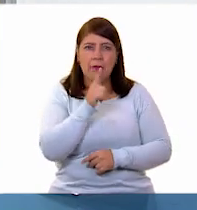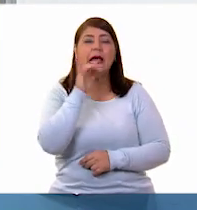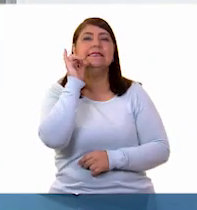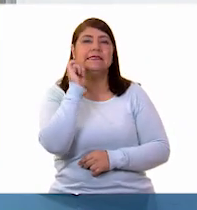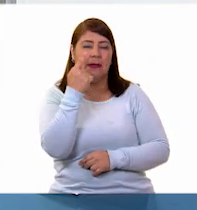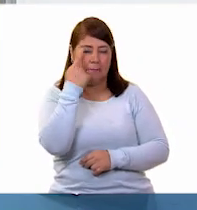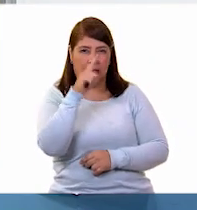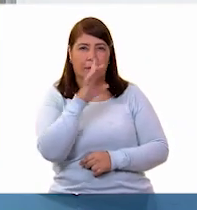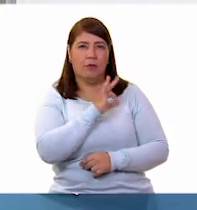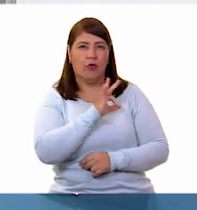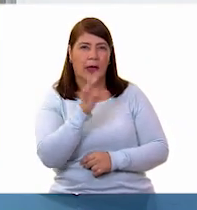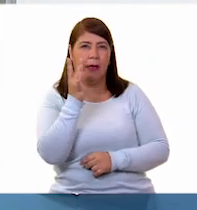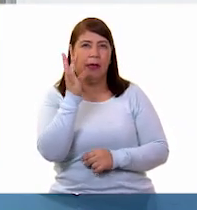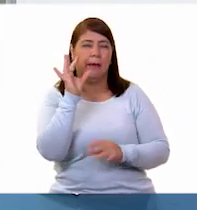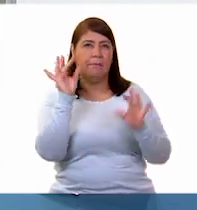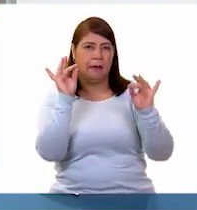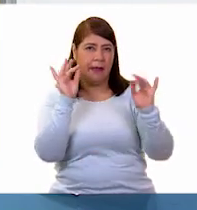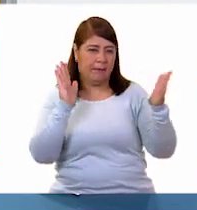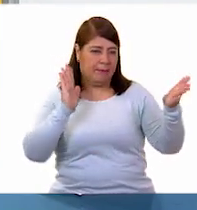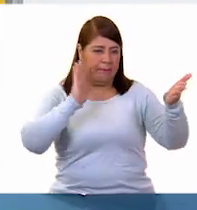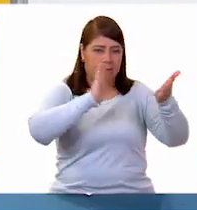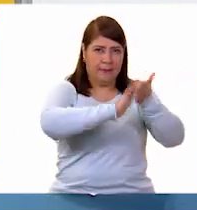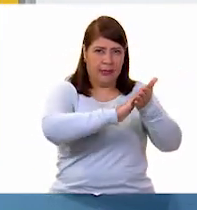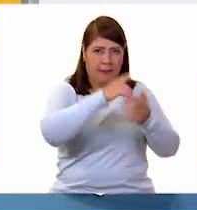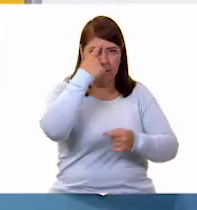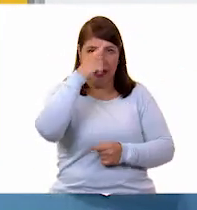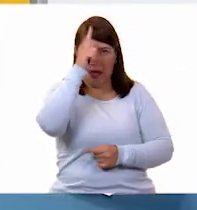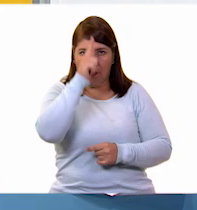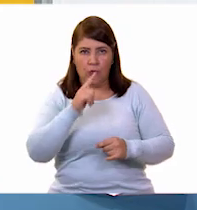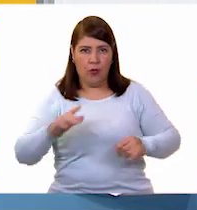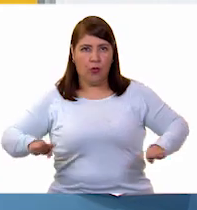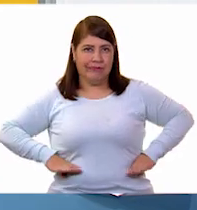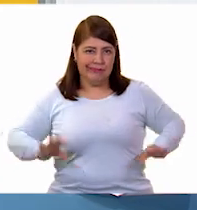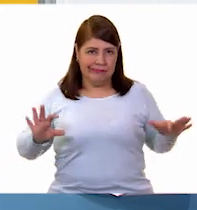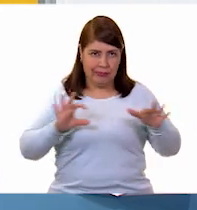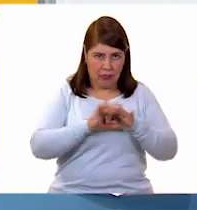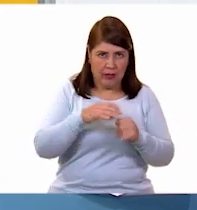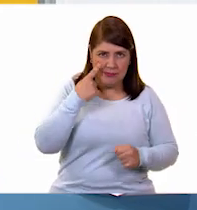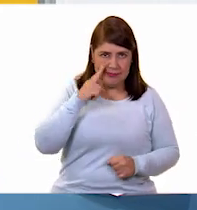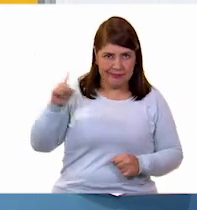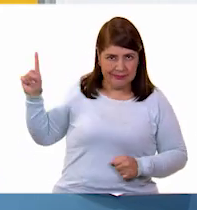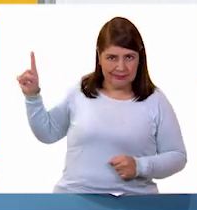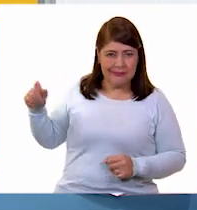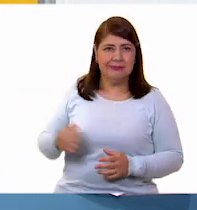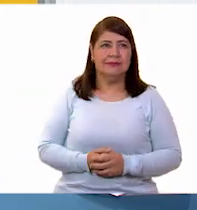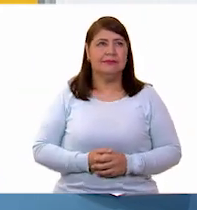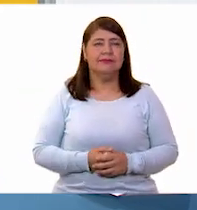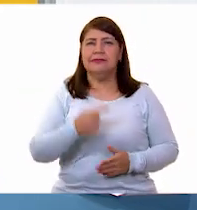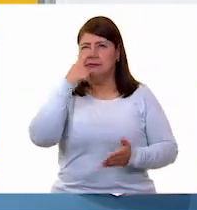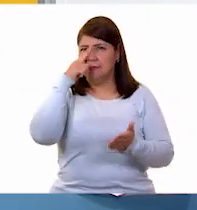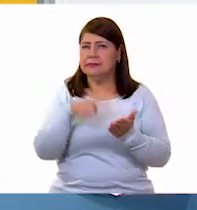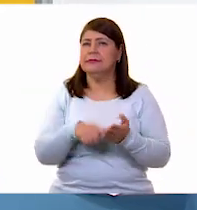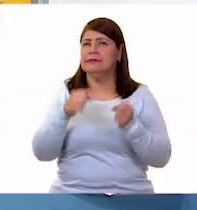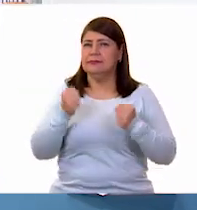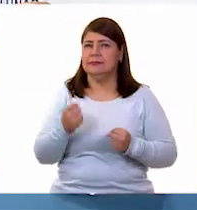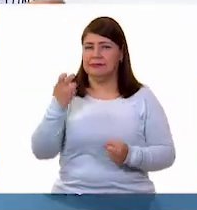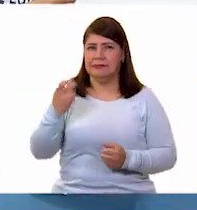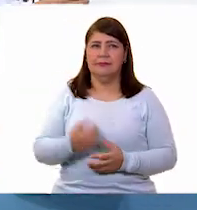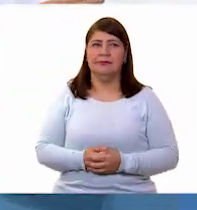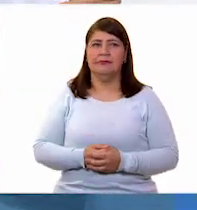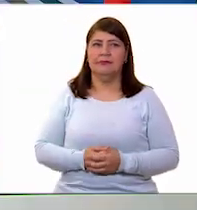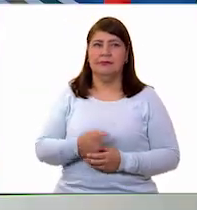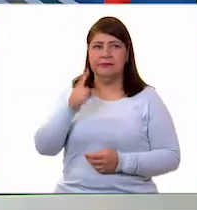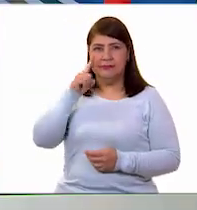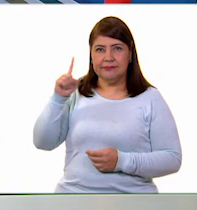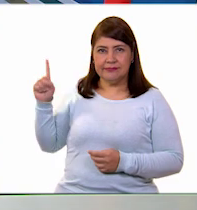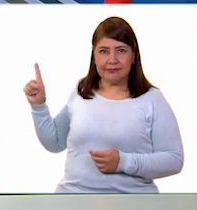pegar entonces nuestro letrero que corresponde al eclipse lunar. Y creo que es este. Sí, es este. Lo voy a colocar. Lo